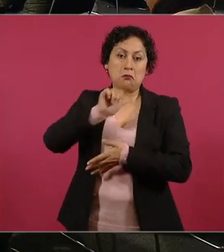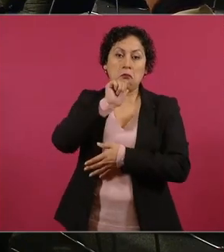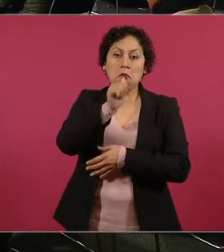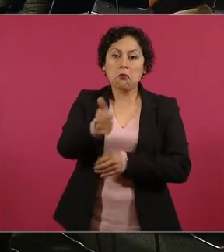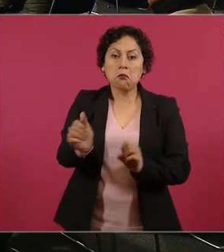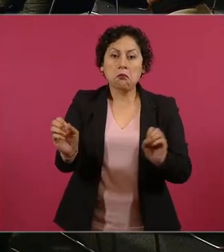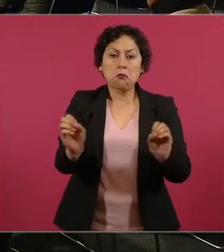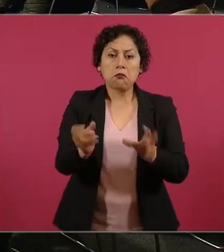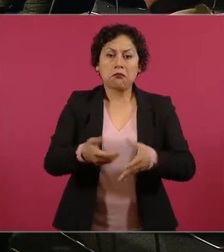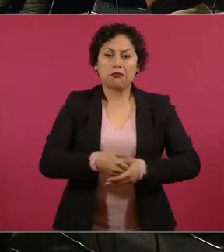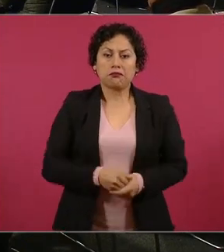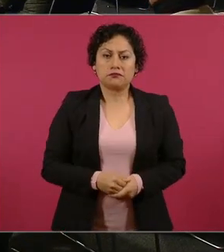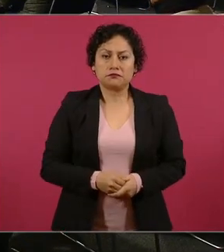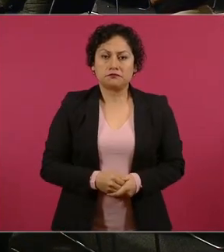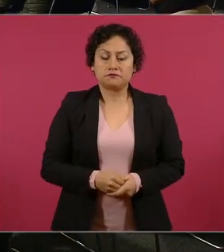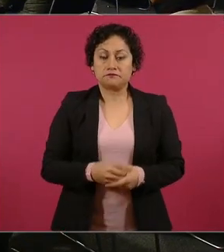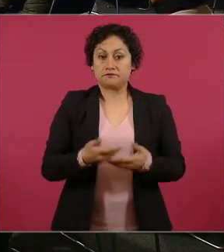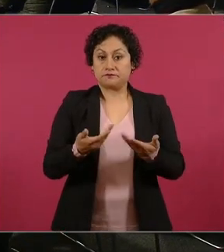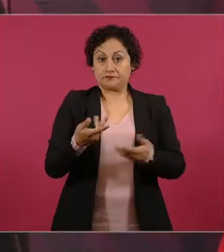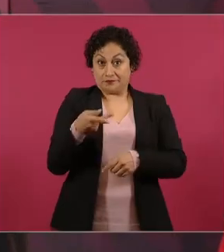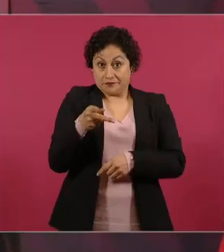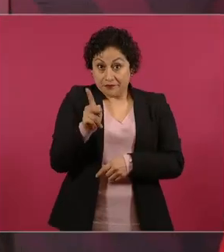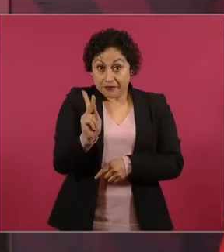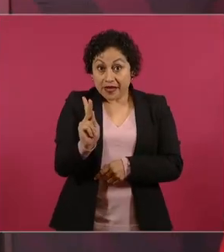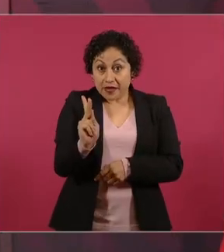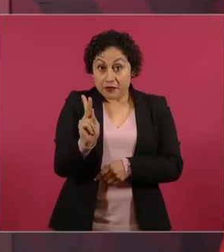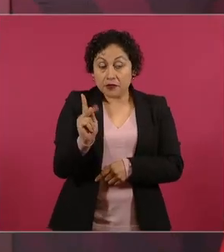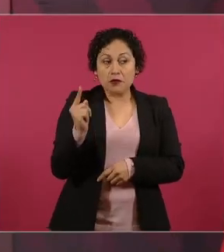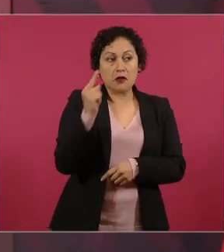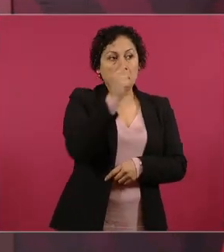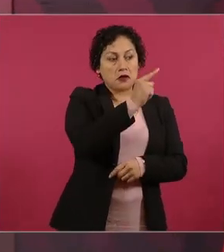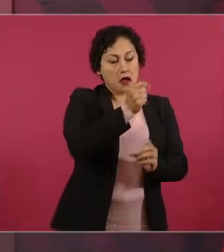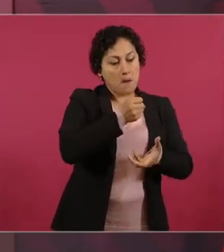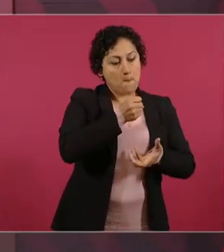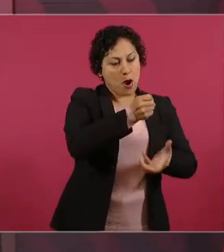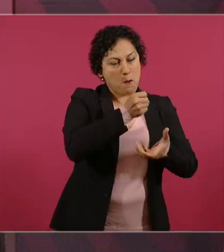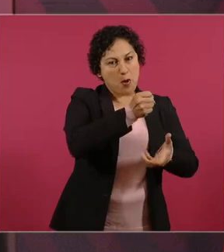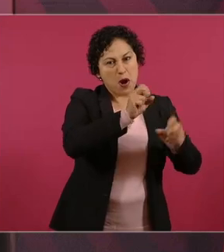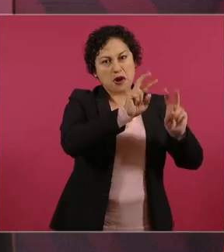se destina tanto dinero al armamentismo, a las guerras?